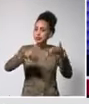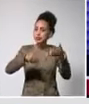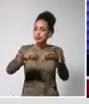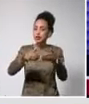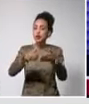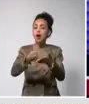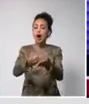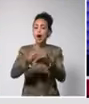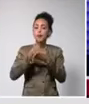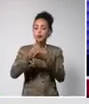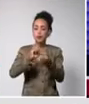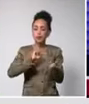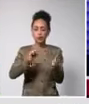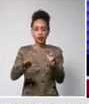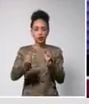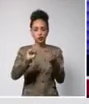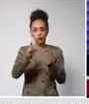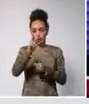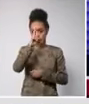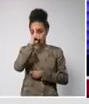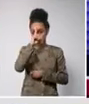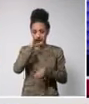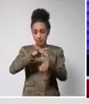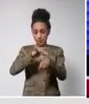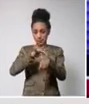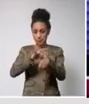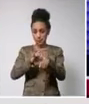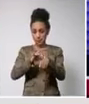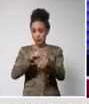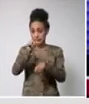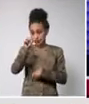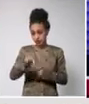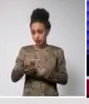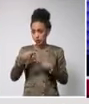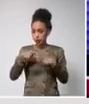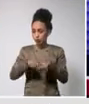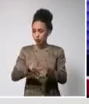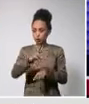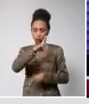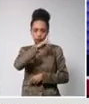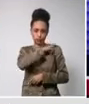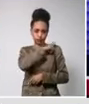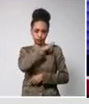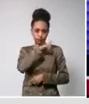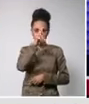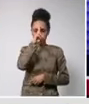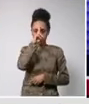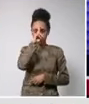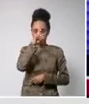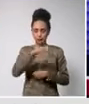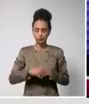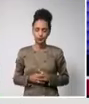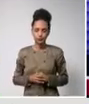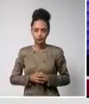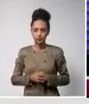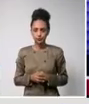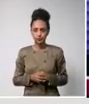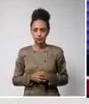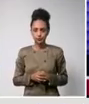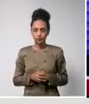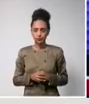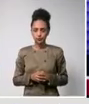estos pacientes, de conjunto con las autoridades de salud. Como habíamos dicho, en el acumulado